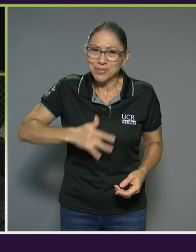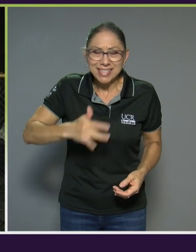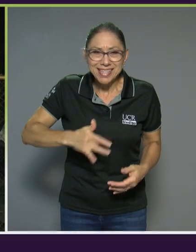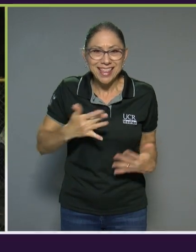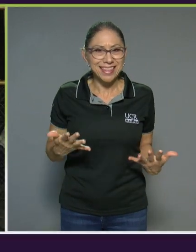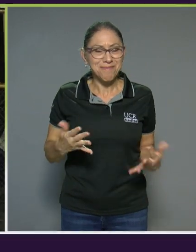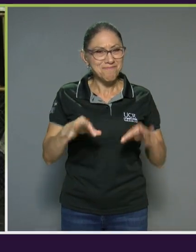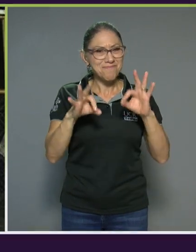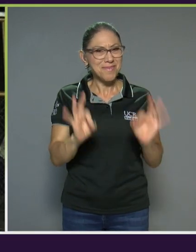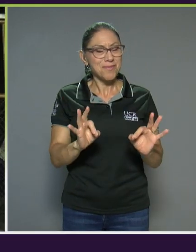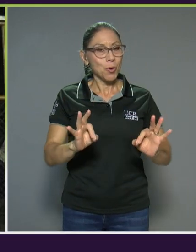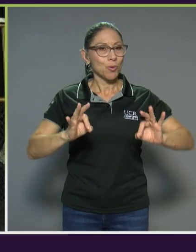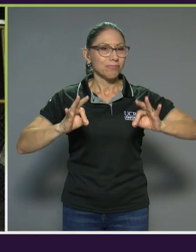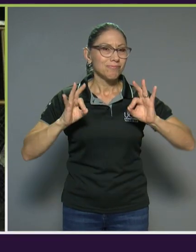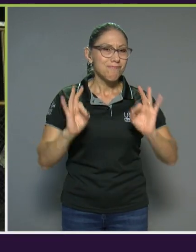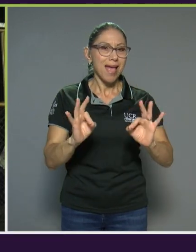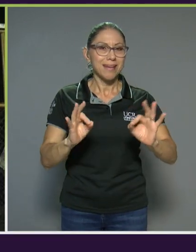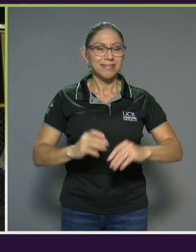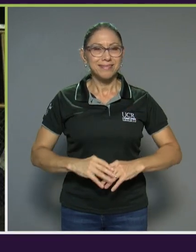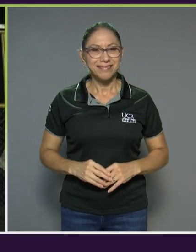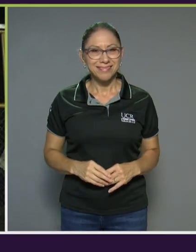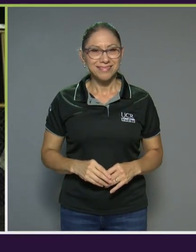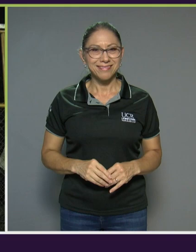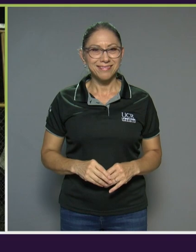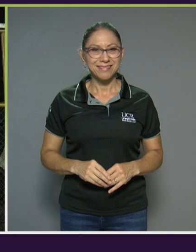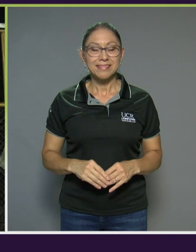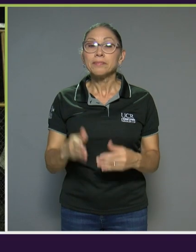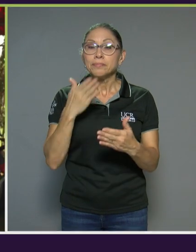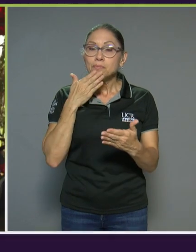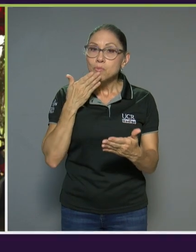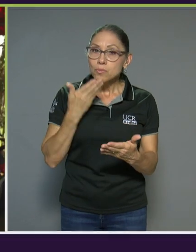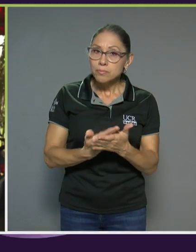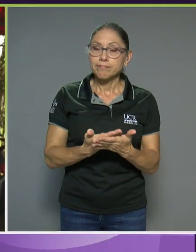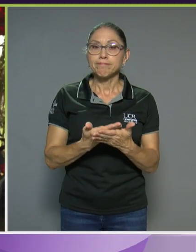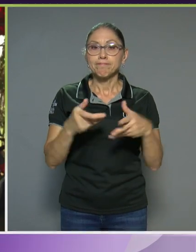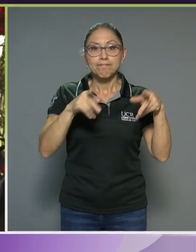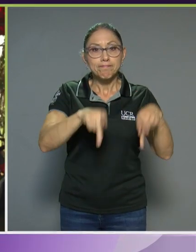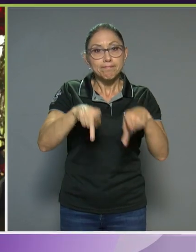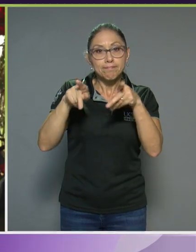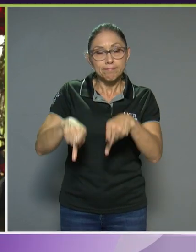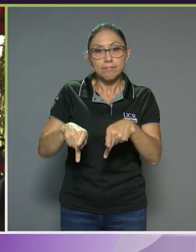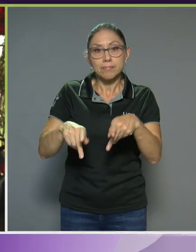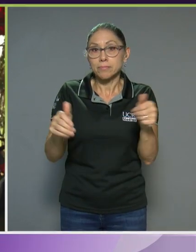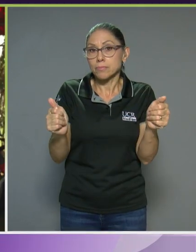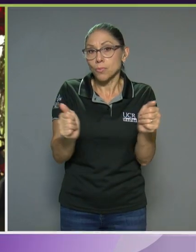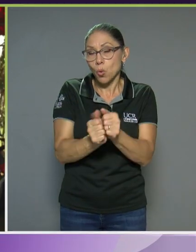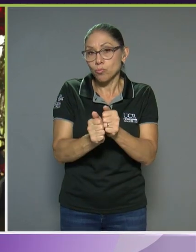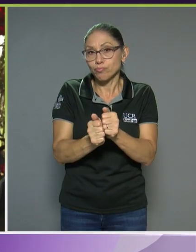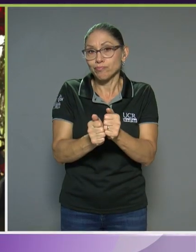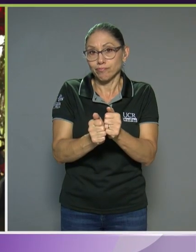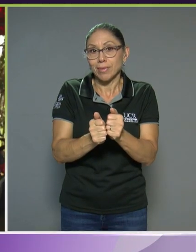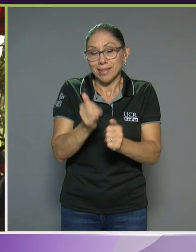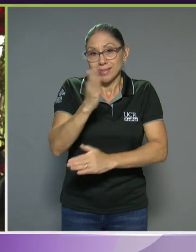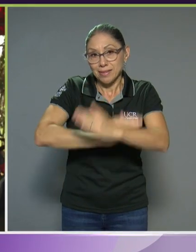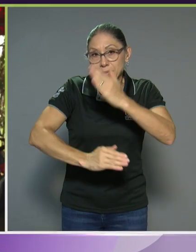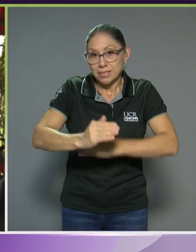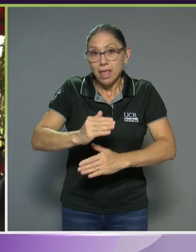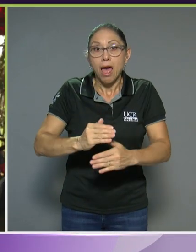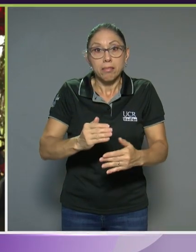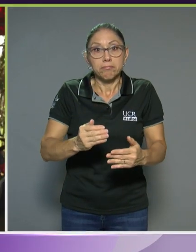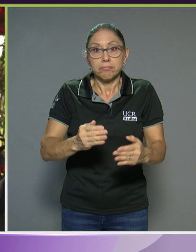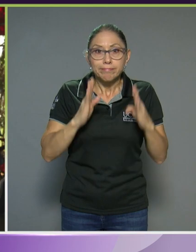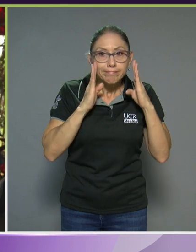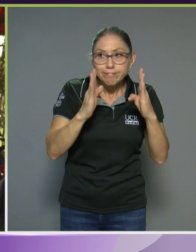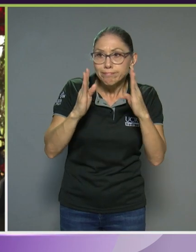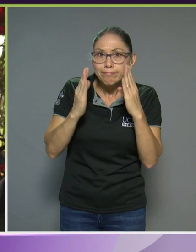bien, muy bien. Es muy bueno que las personas que tienen así tipo discapacidad, es bueno que los tomen en cuenta